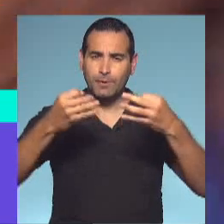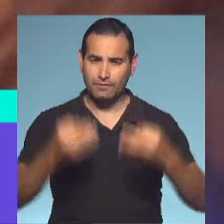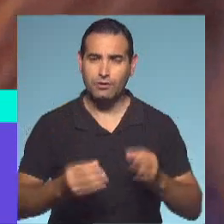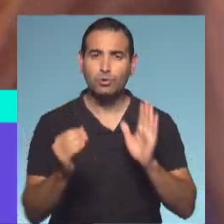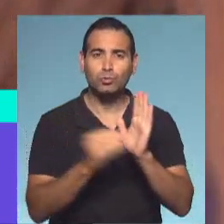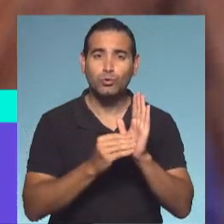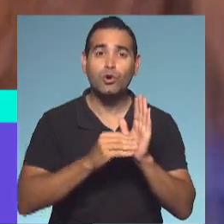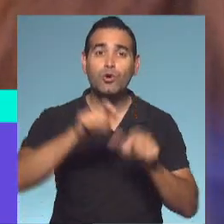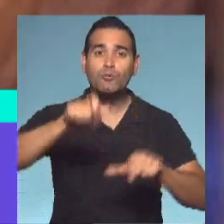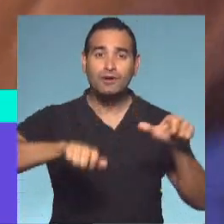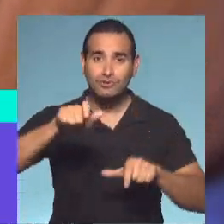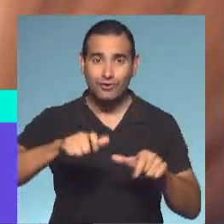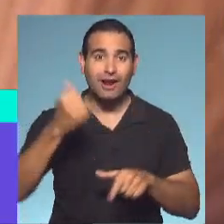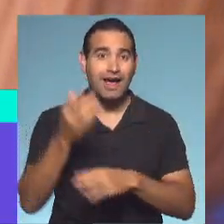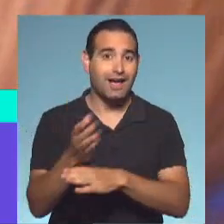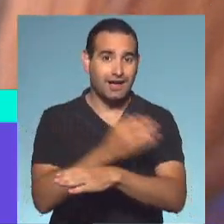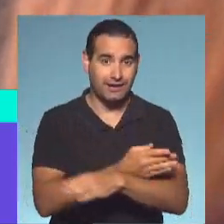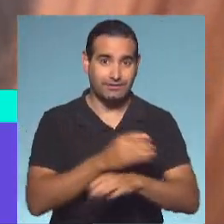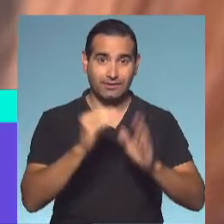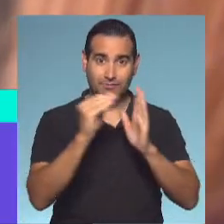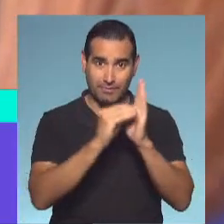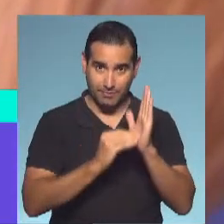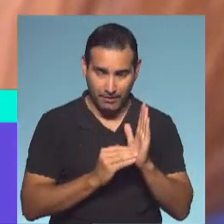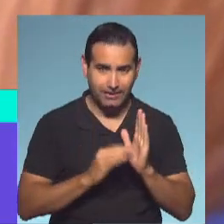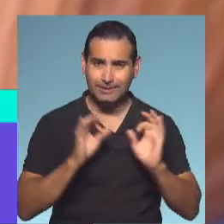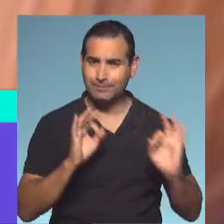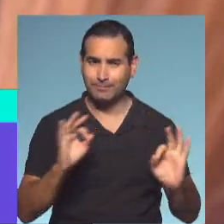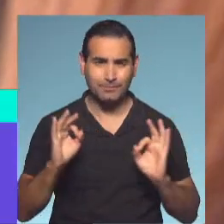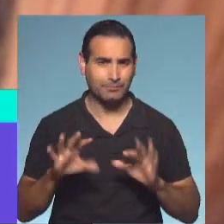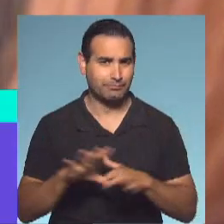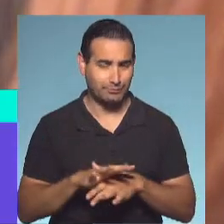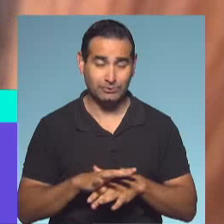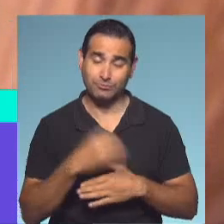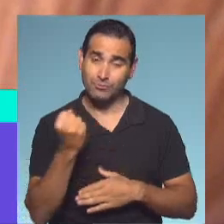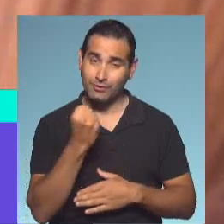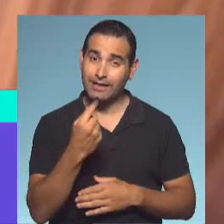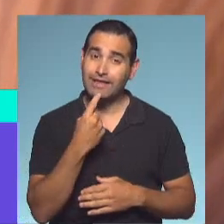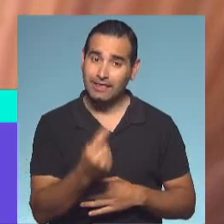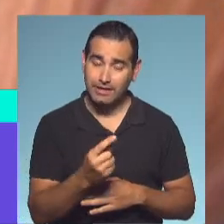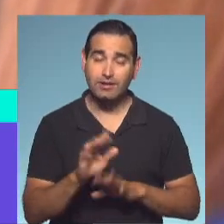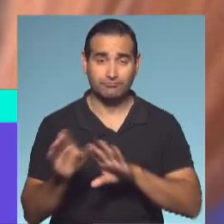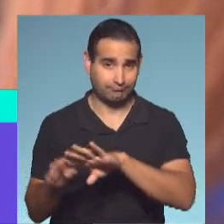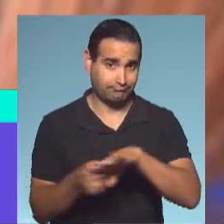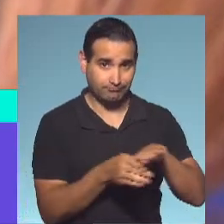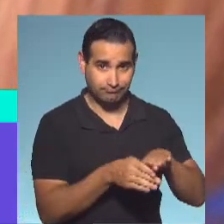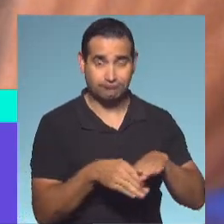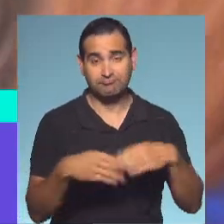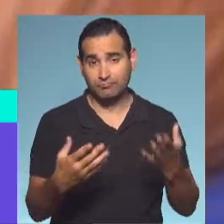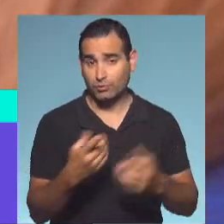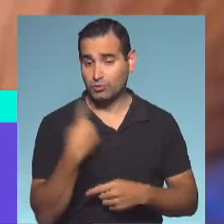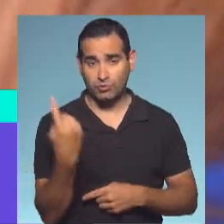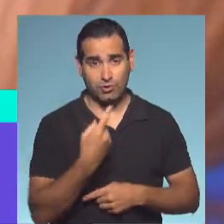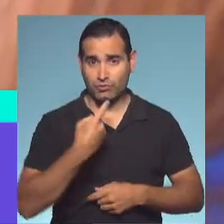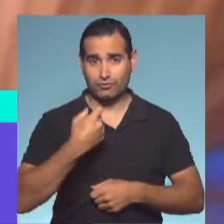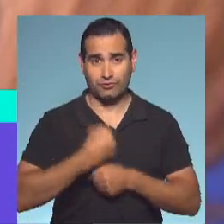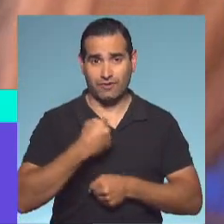de gente que se inscribió y está funcionando todo perfecto. Eso me parece importante decirlo. Más allá de eso, que es la responsabilidad de todos, que nos pusimos a